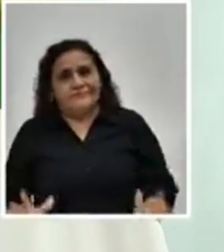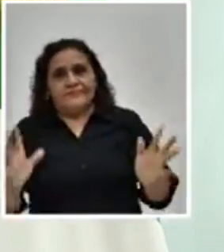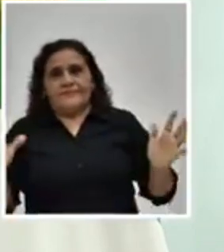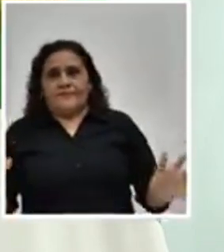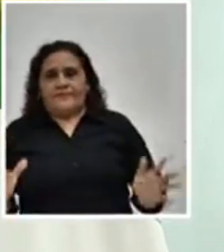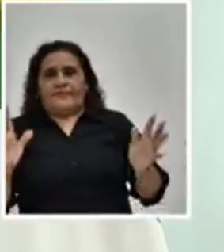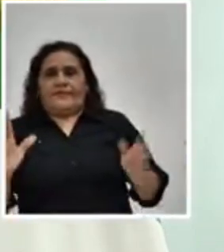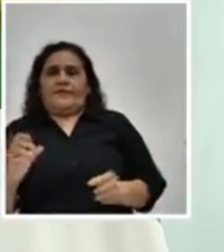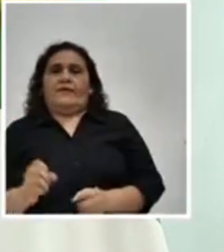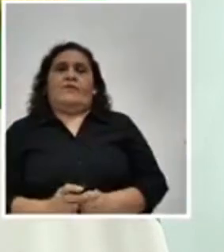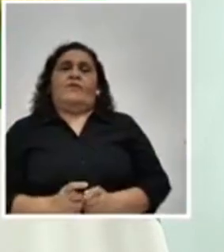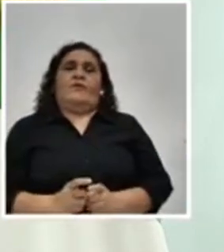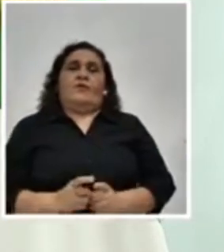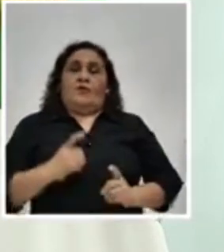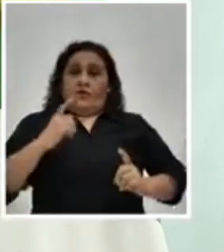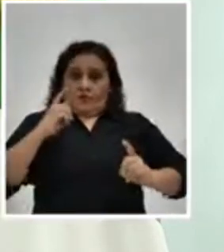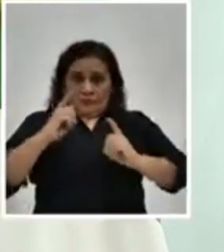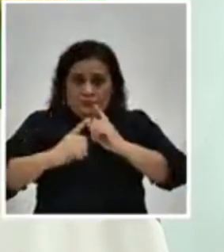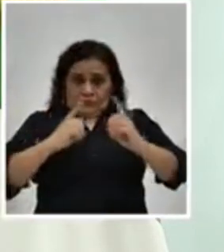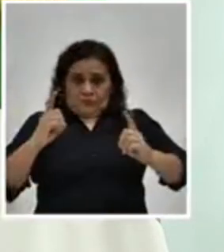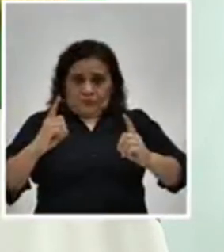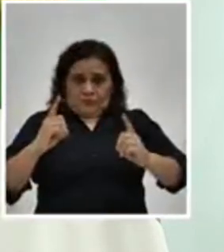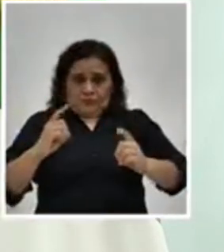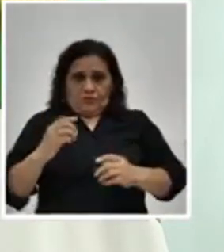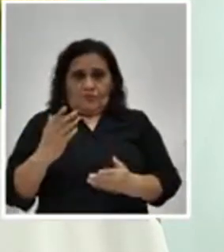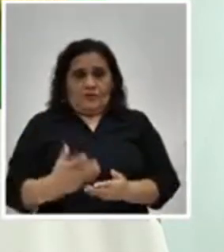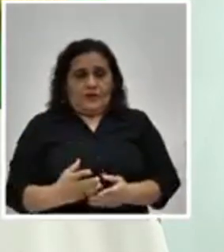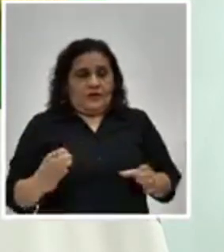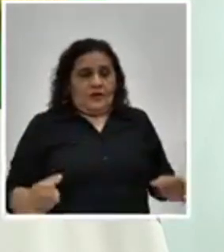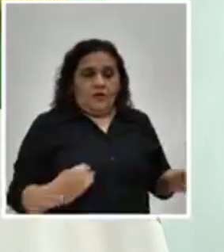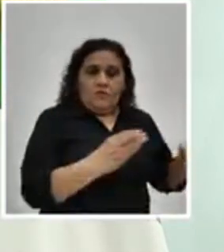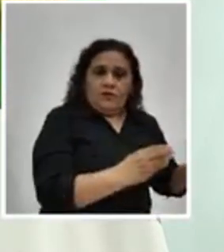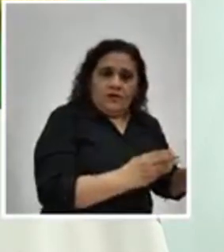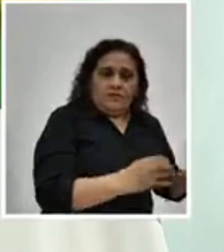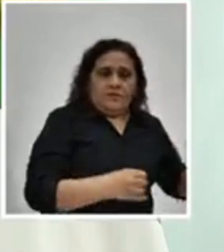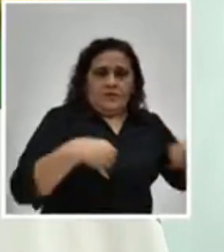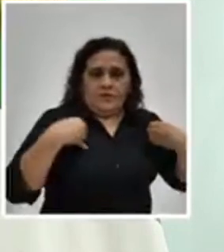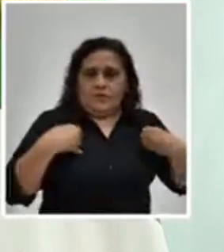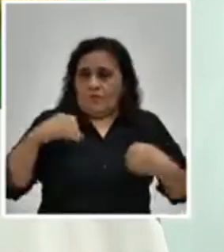puerto, creando comunidad y espacio para los jóvenes y adultos